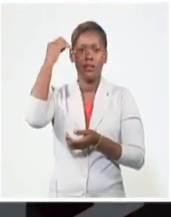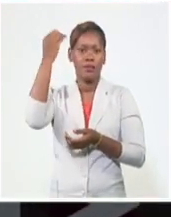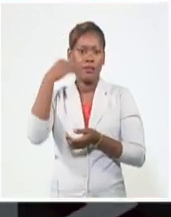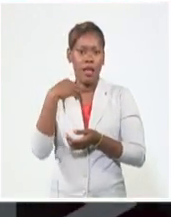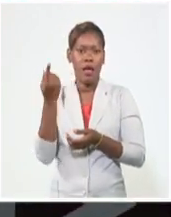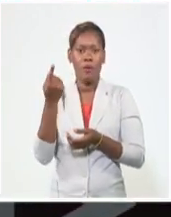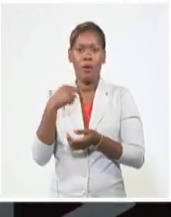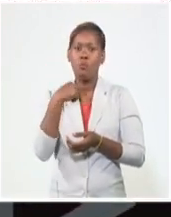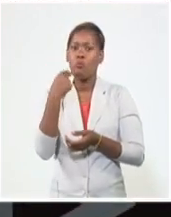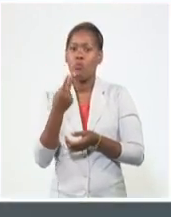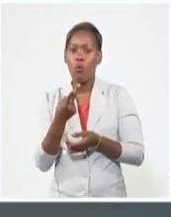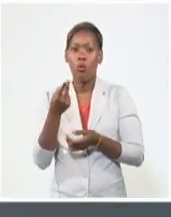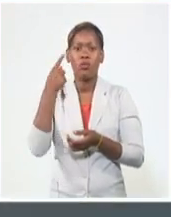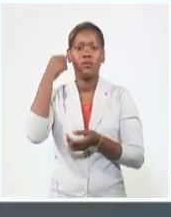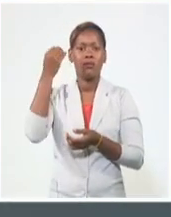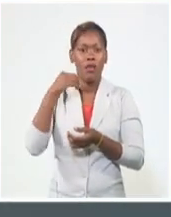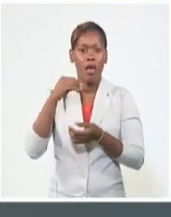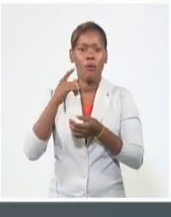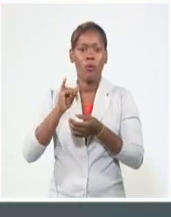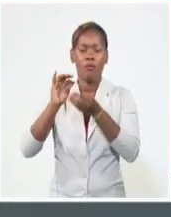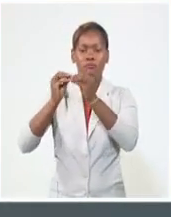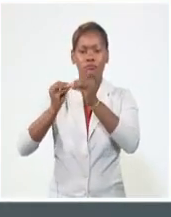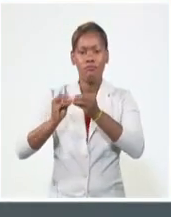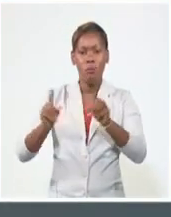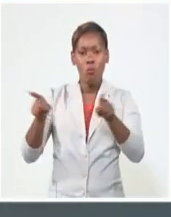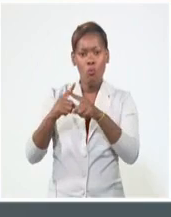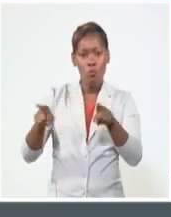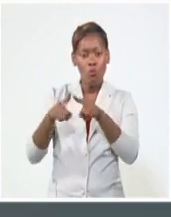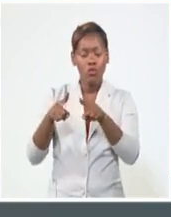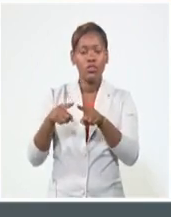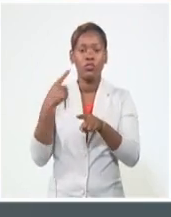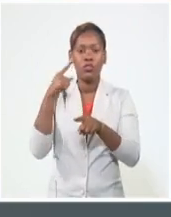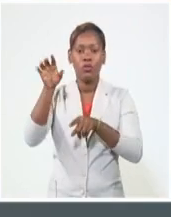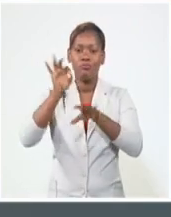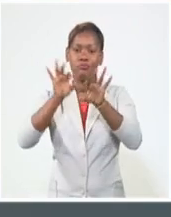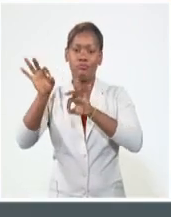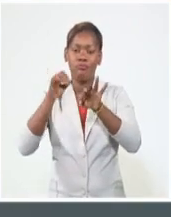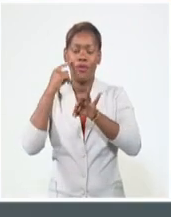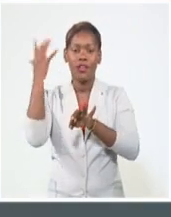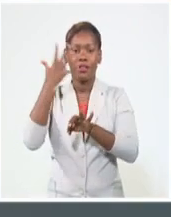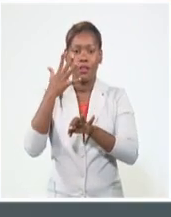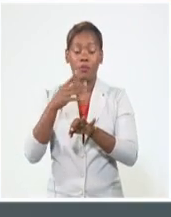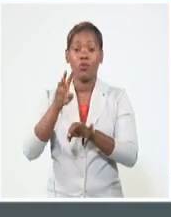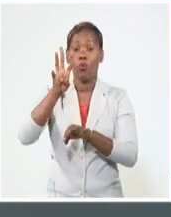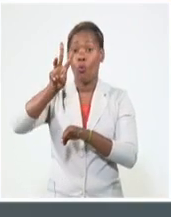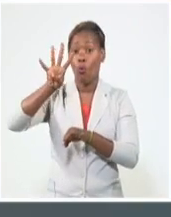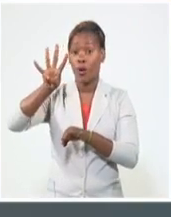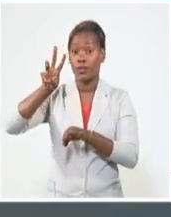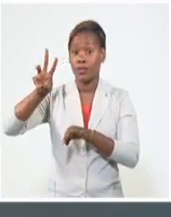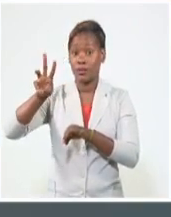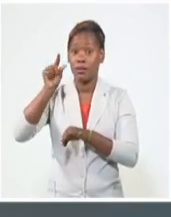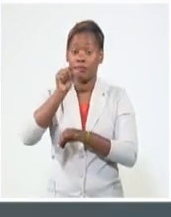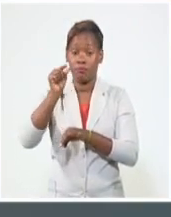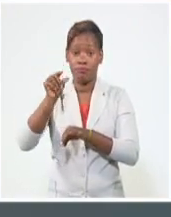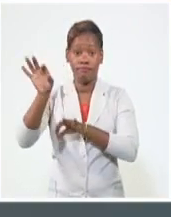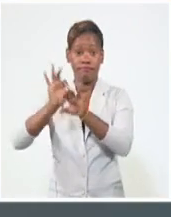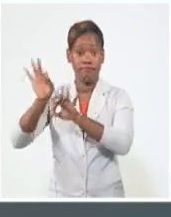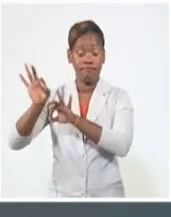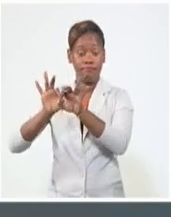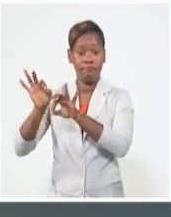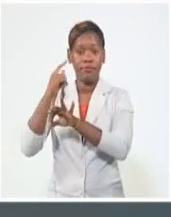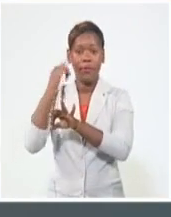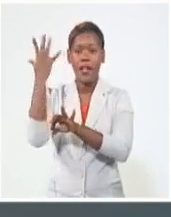críticos, investigadores, musicólogos. Son 43 los videos nominados de todo el país en las 16 categorías, con destaque para el